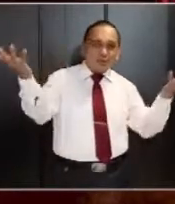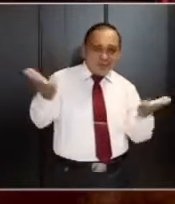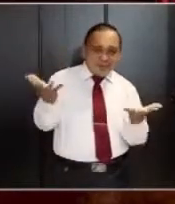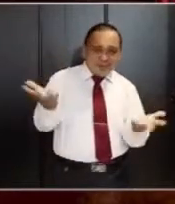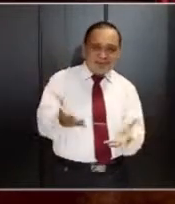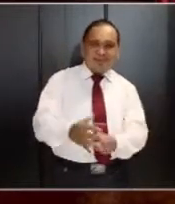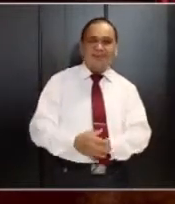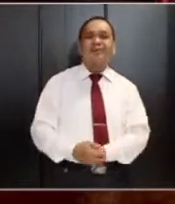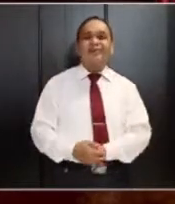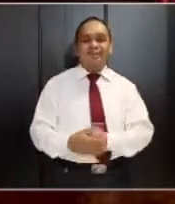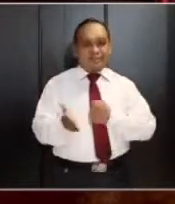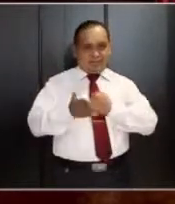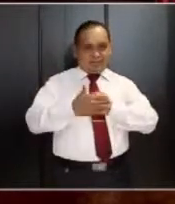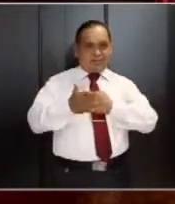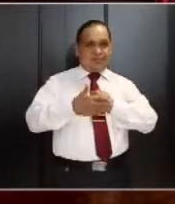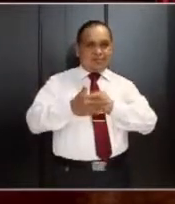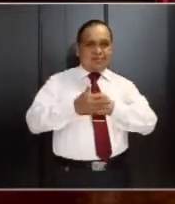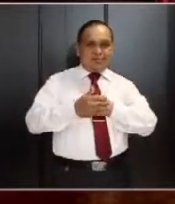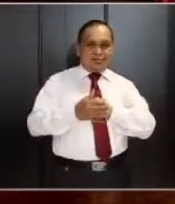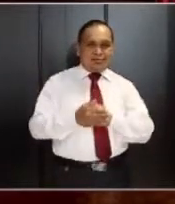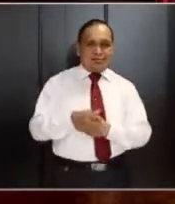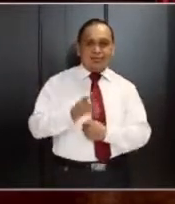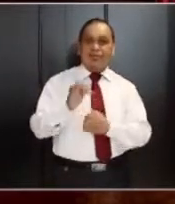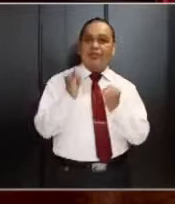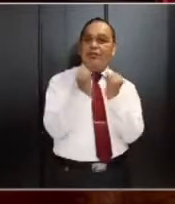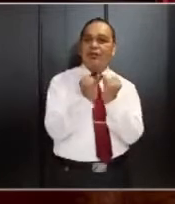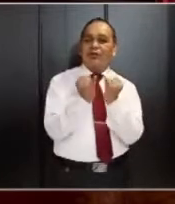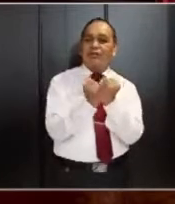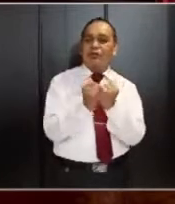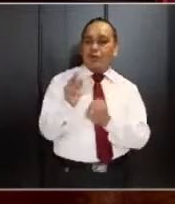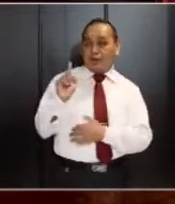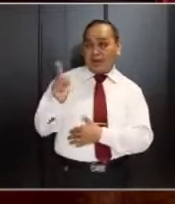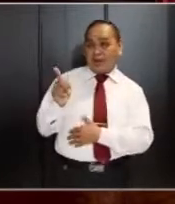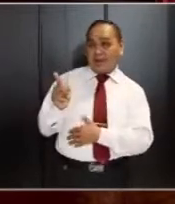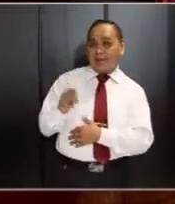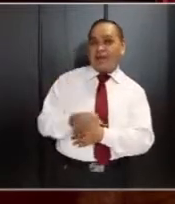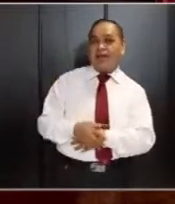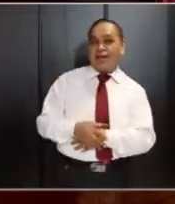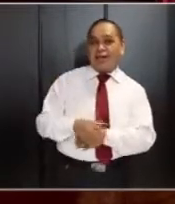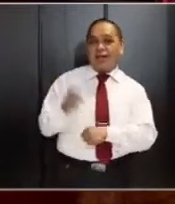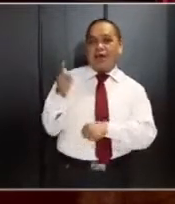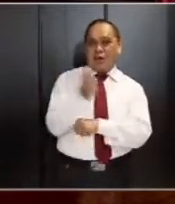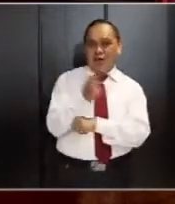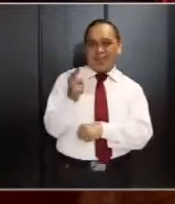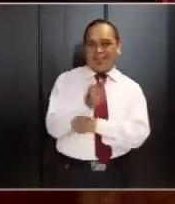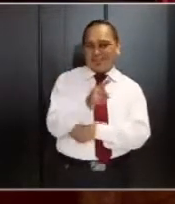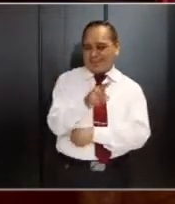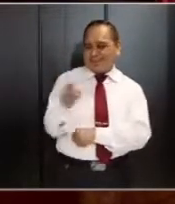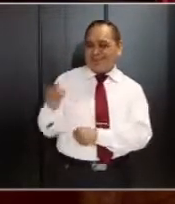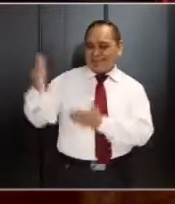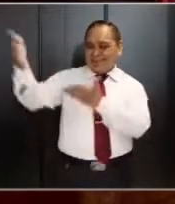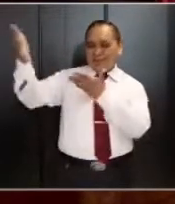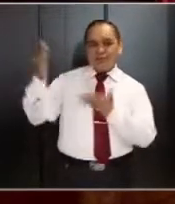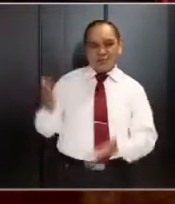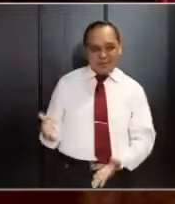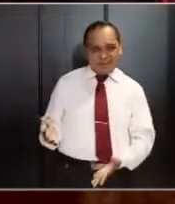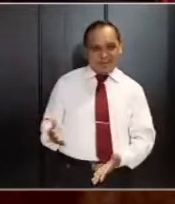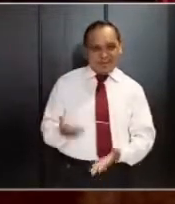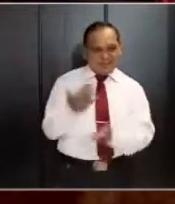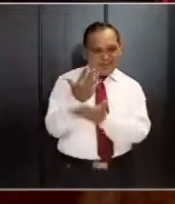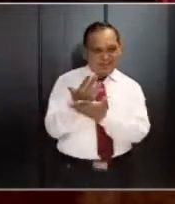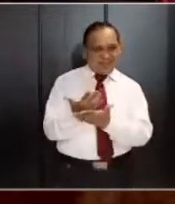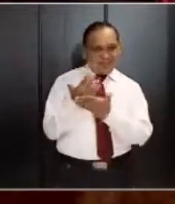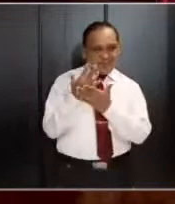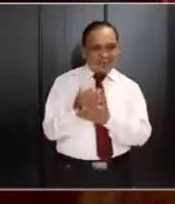esperamos también que pronto venga aquí el embajador, nos los prometió, el embajador de Guatemala. Tenemos algunas cosas en común